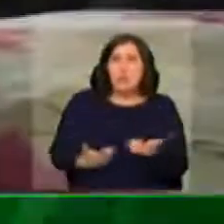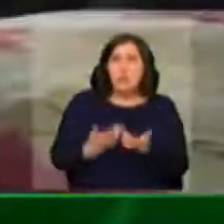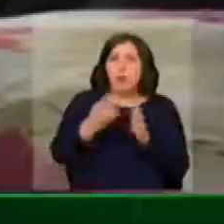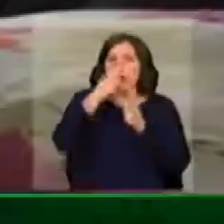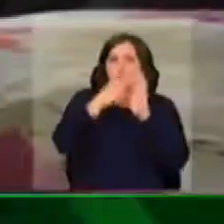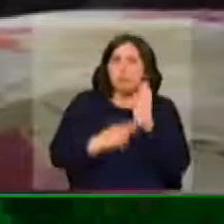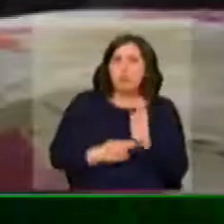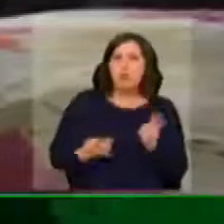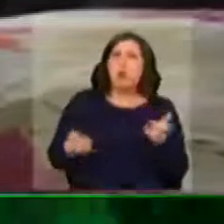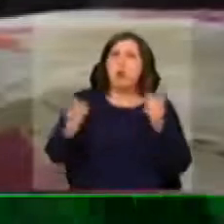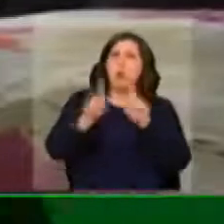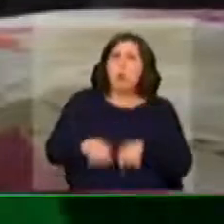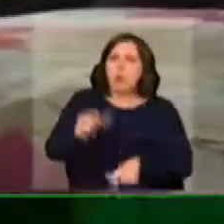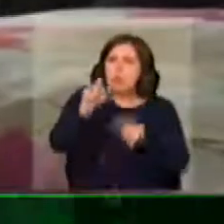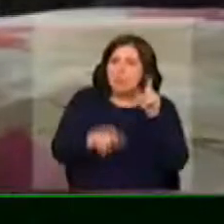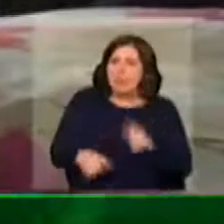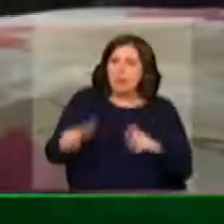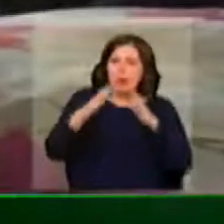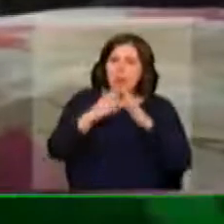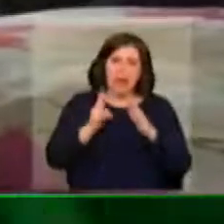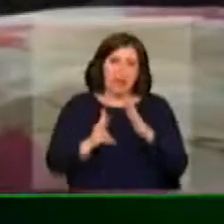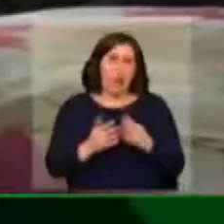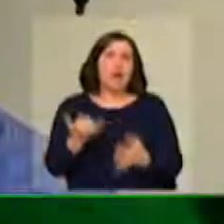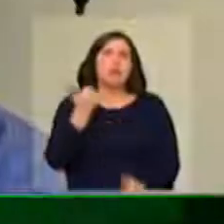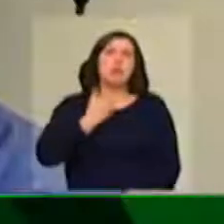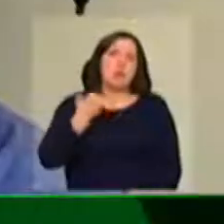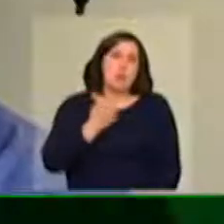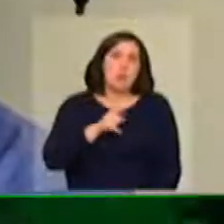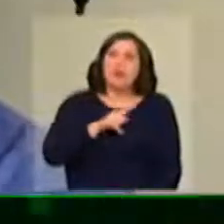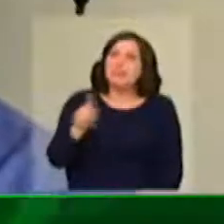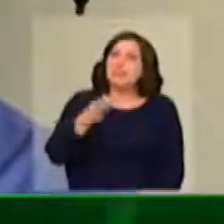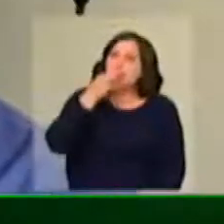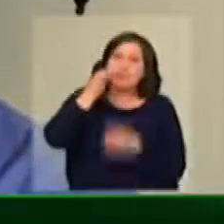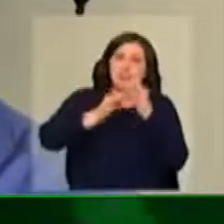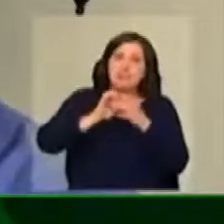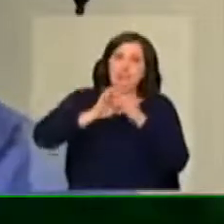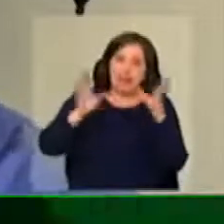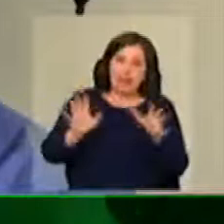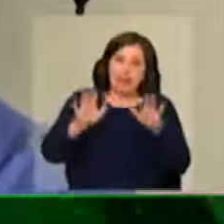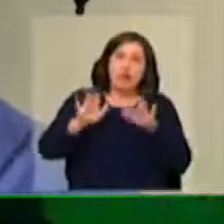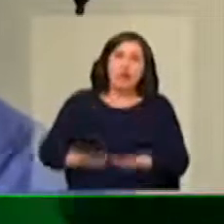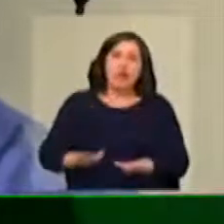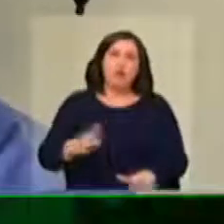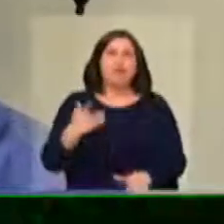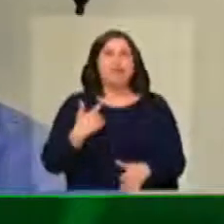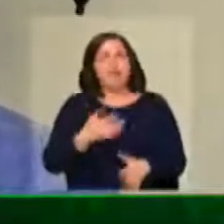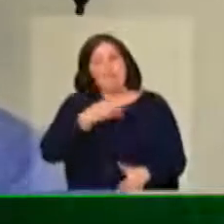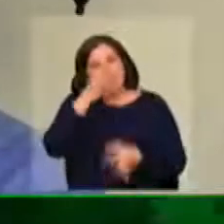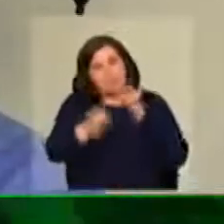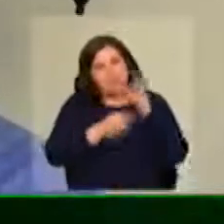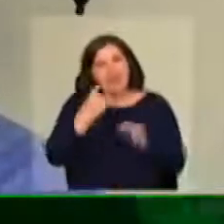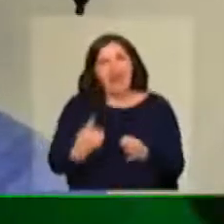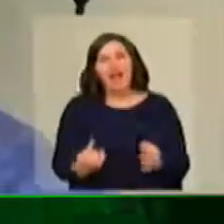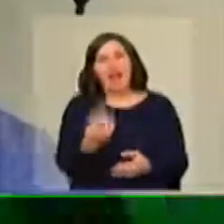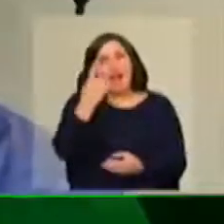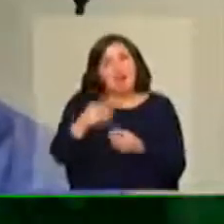retorno del residente al hogar. No se aclara, eso lo deja en manos del director técnico que se tiene que tomar el trabajo de explicarle a cada uno de los